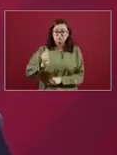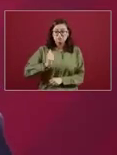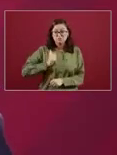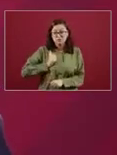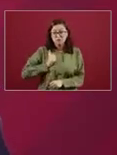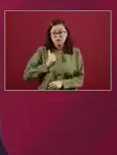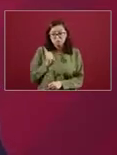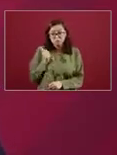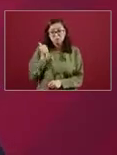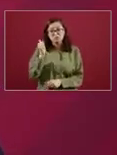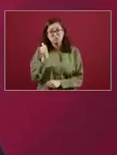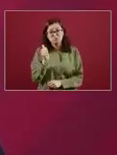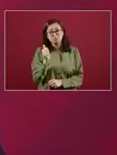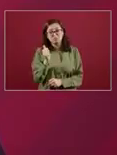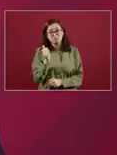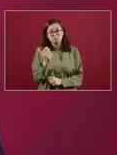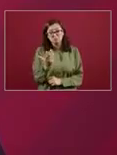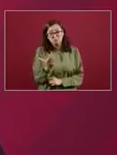las obras,